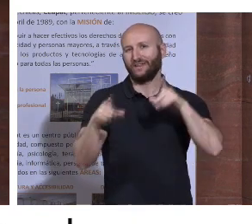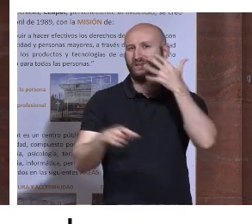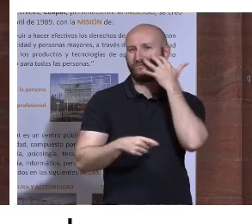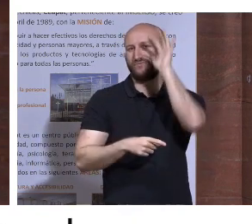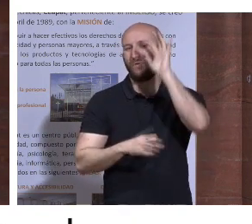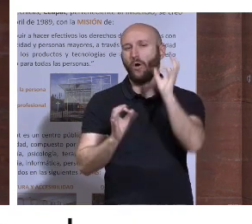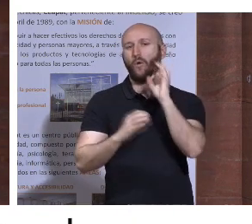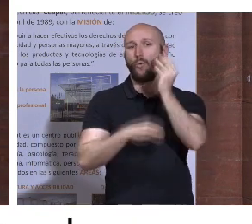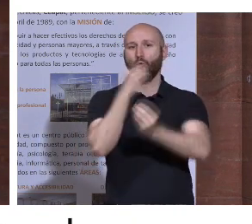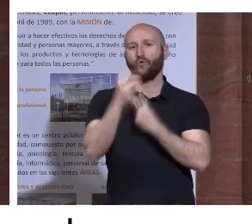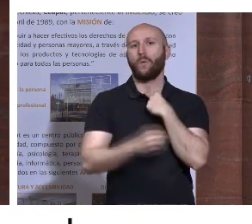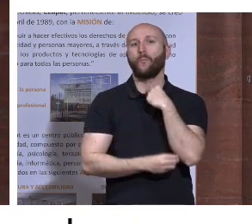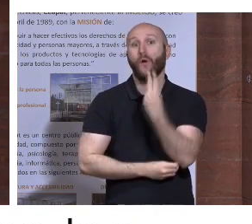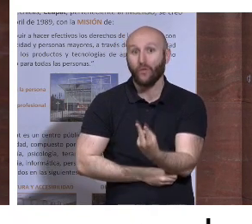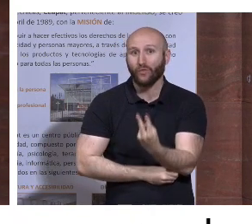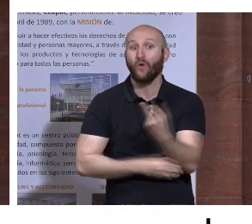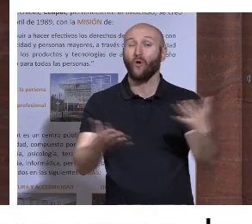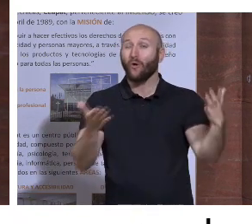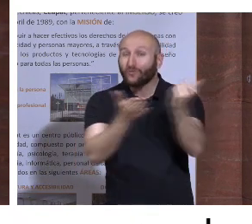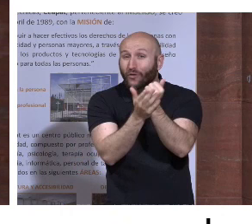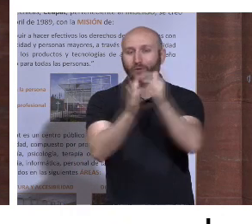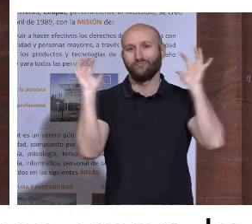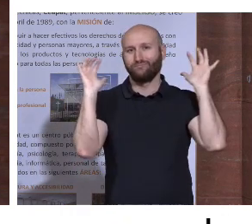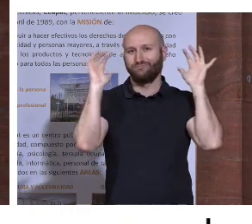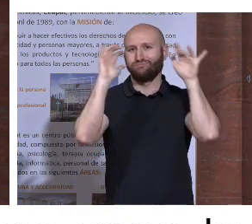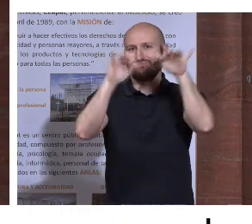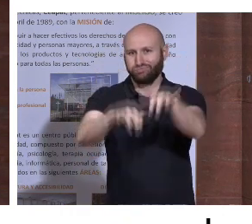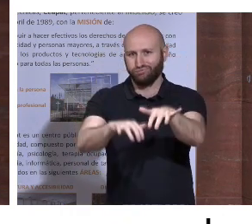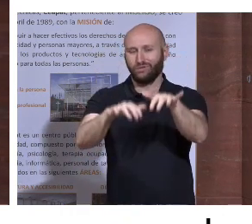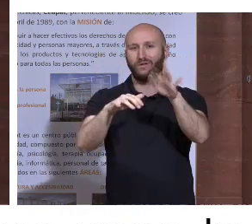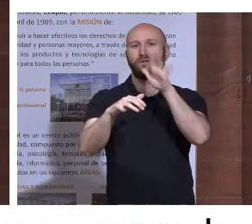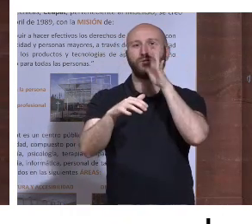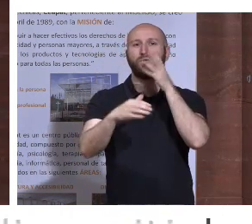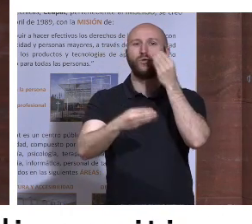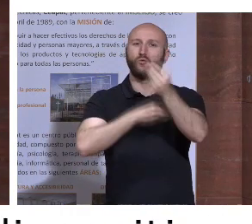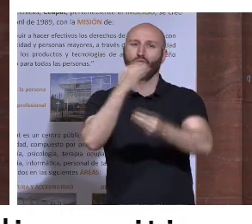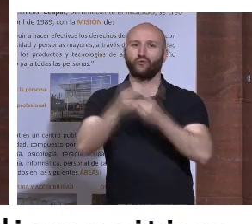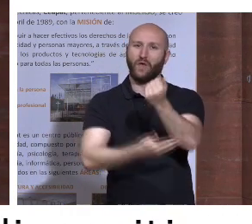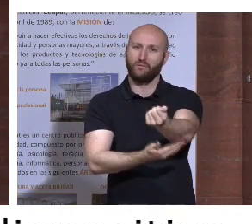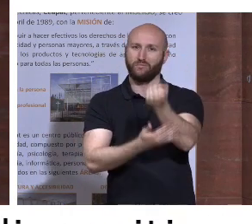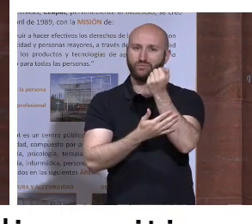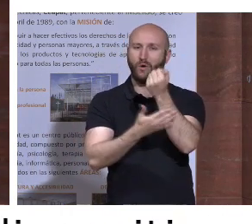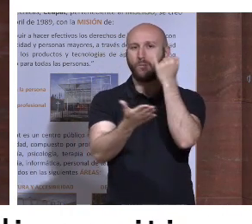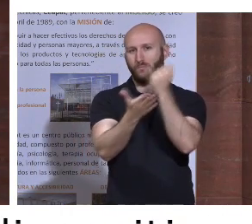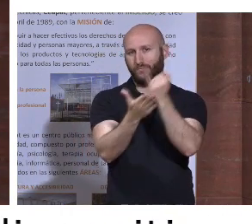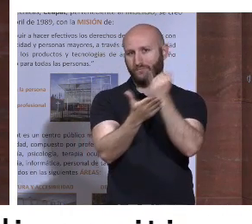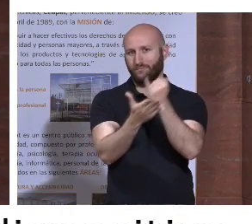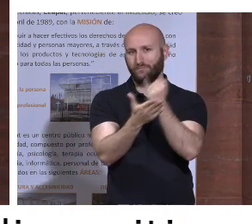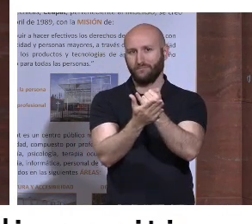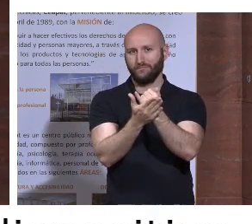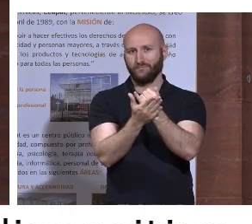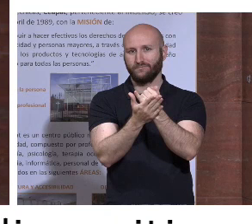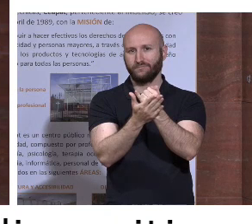la voz y se reúnen en torno a un dispositivo, a un prototipo y lo prueban. Y